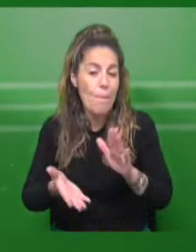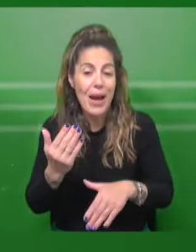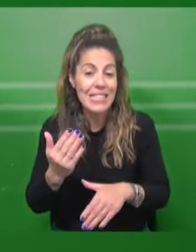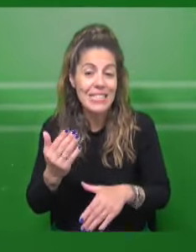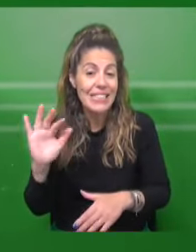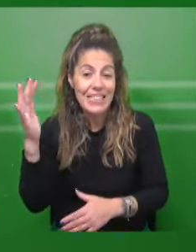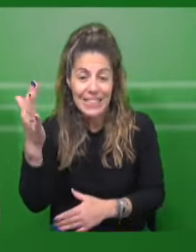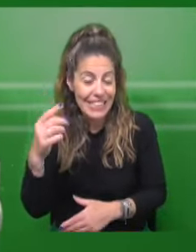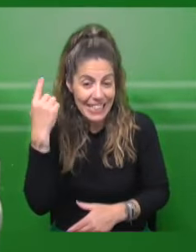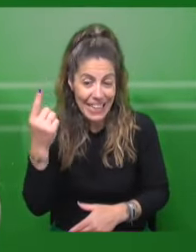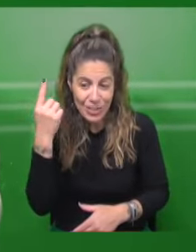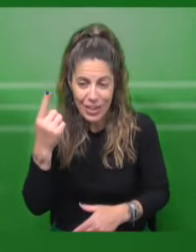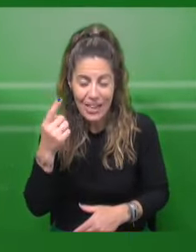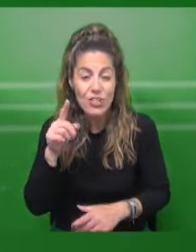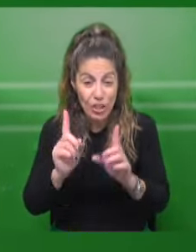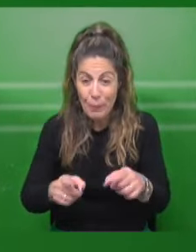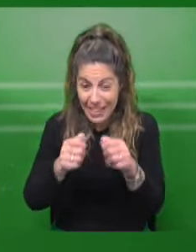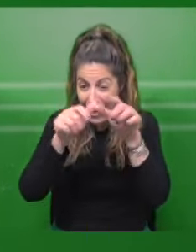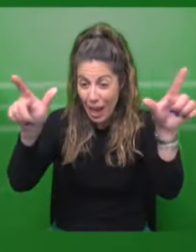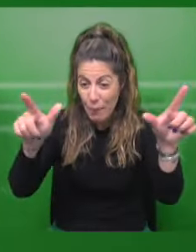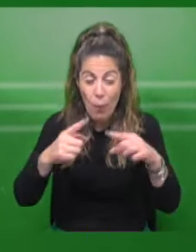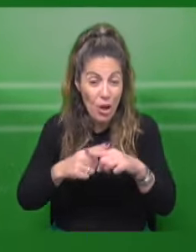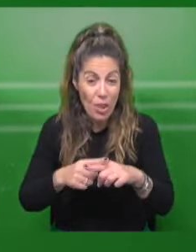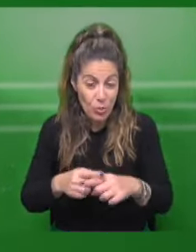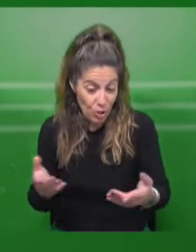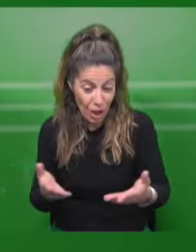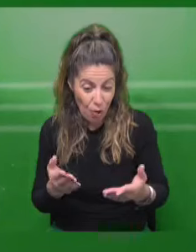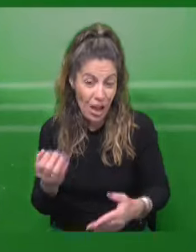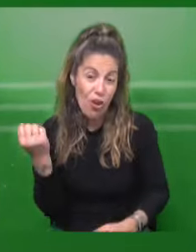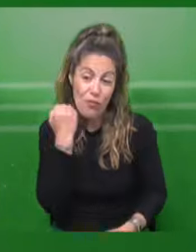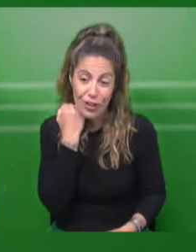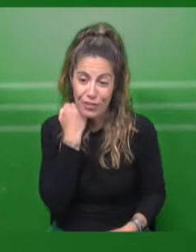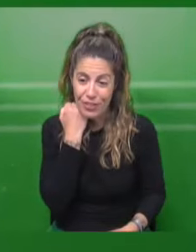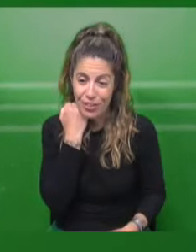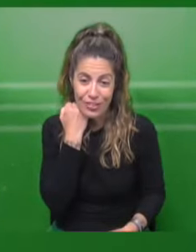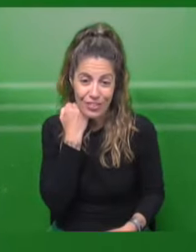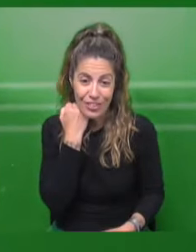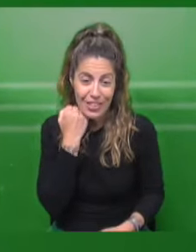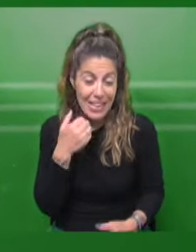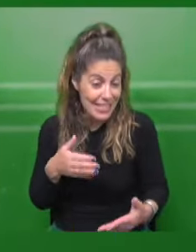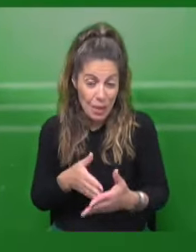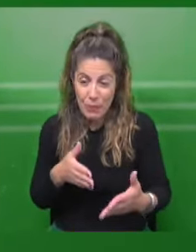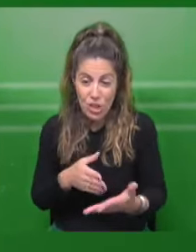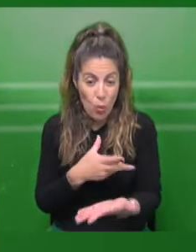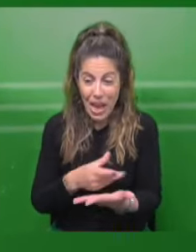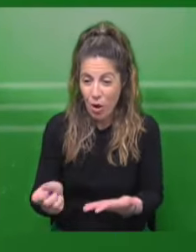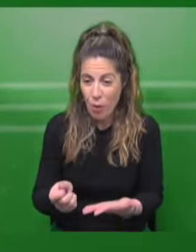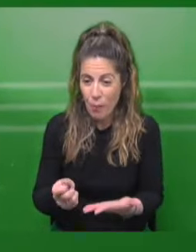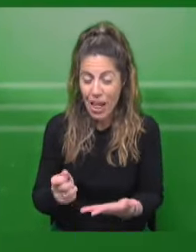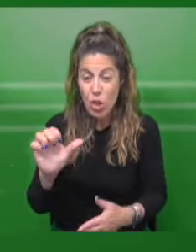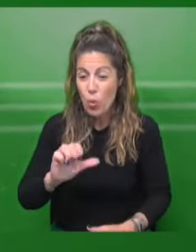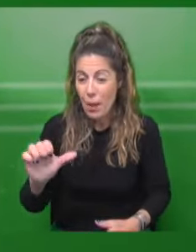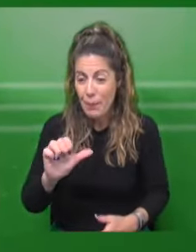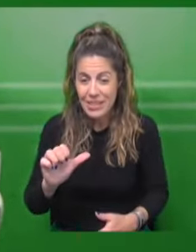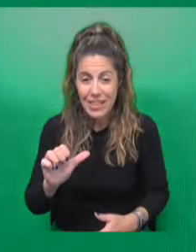de transnacionales Pero eso también pasa en elamp bueno la discusión que tuvimos recientemente con los frigoríficos Claro que se impidió una compra de de una empresa